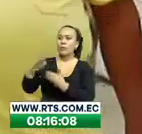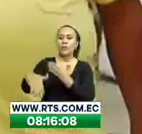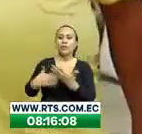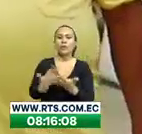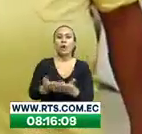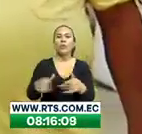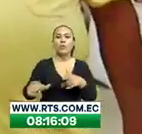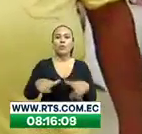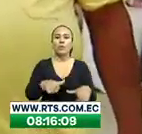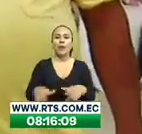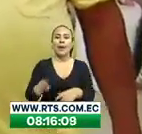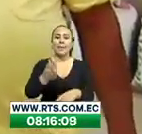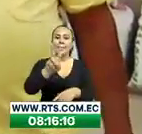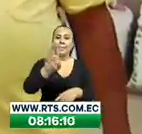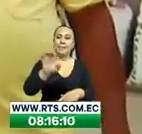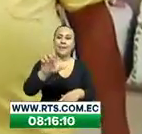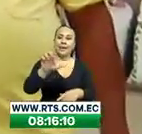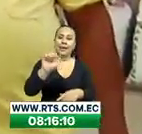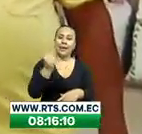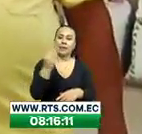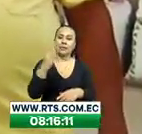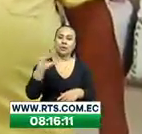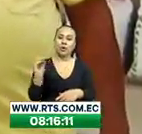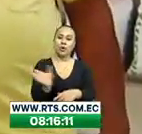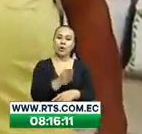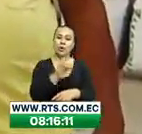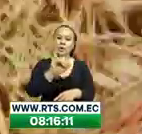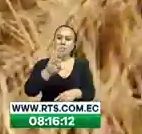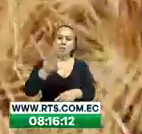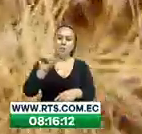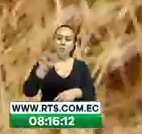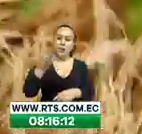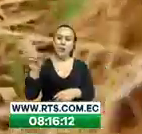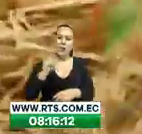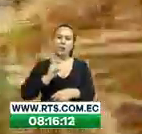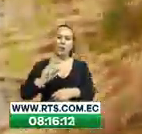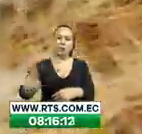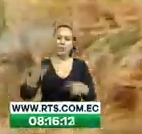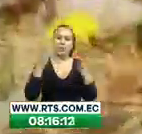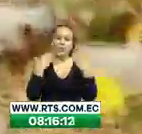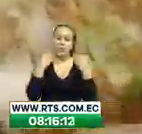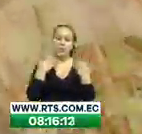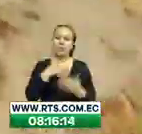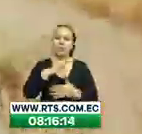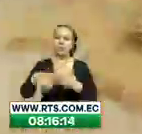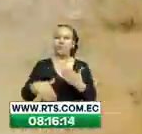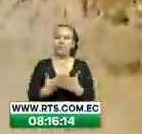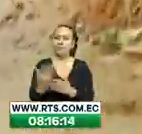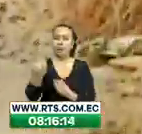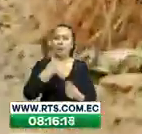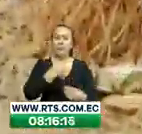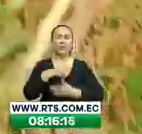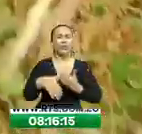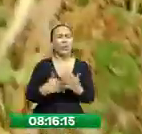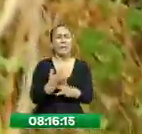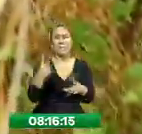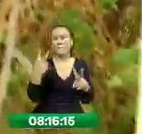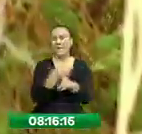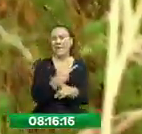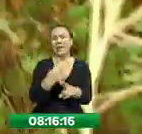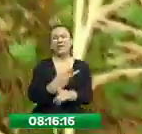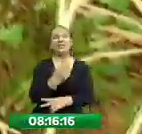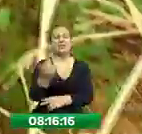cooperativa Velasco Ibarra, en el Guasmo, al sur del puerto principal. Aseguran que en esta zona, gran cantidad